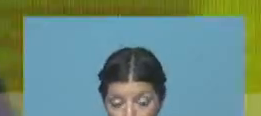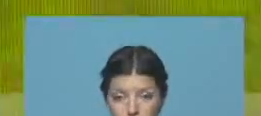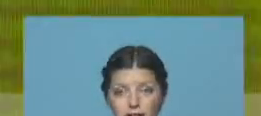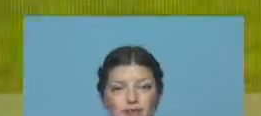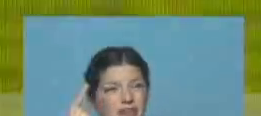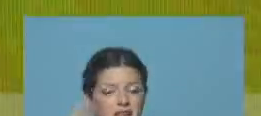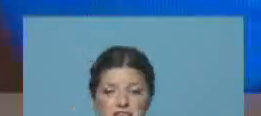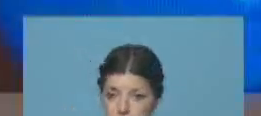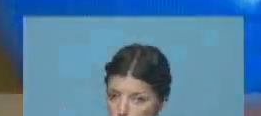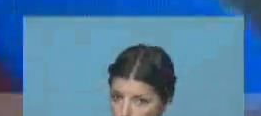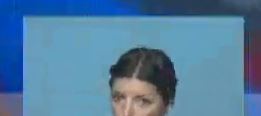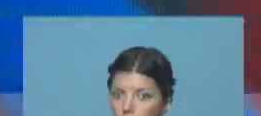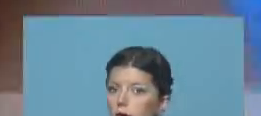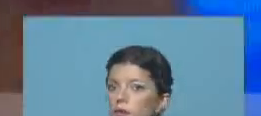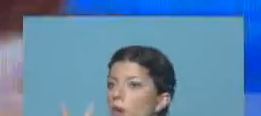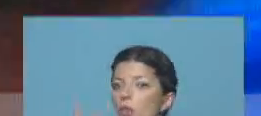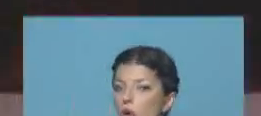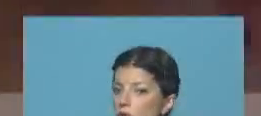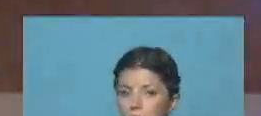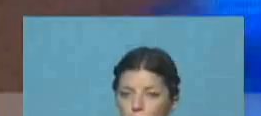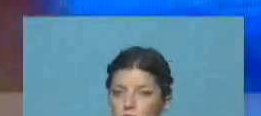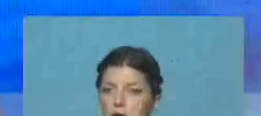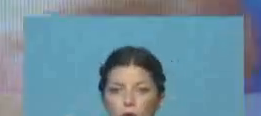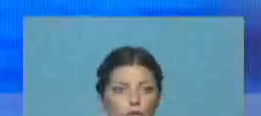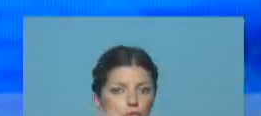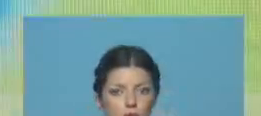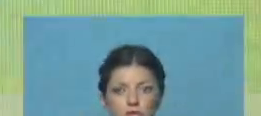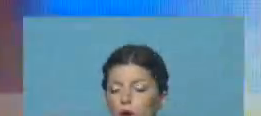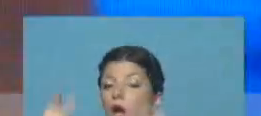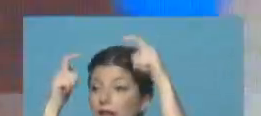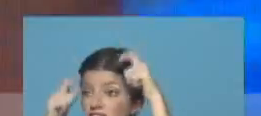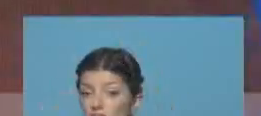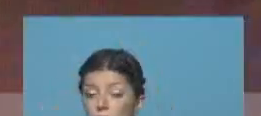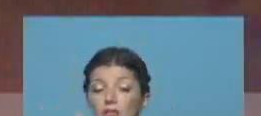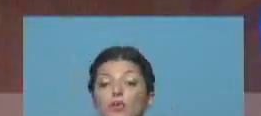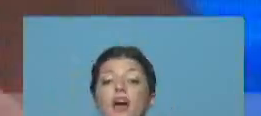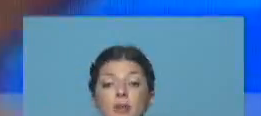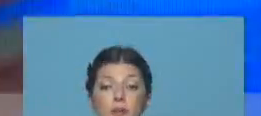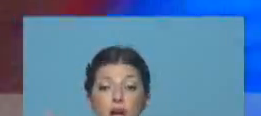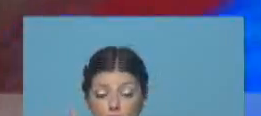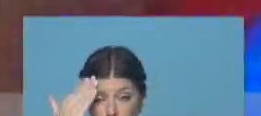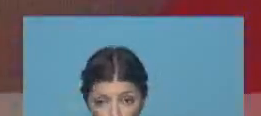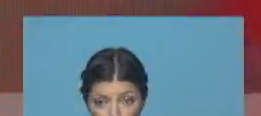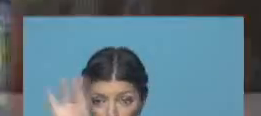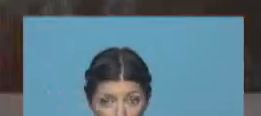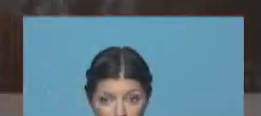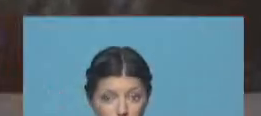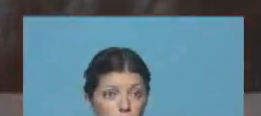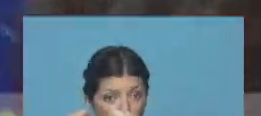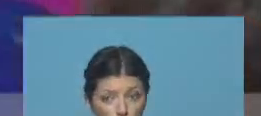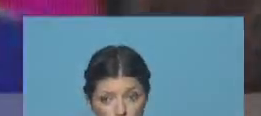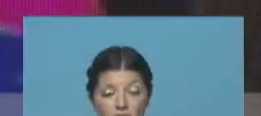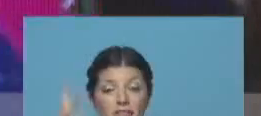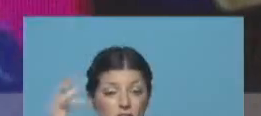en chiste, digamos, pero es como que hay dos bandos y cada uno tiene sus propias elecciones. El chavismo tiene su asamblea constituyente, donde solo votarán los chavistas, y